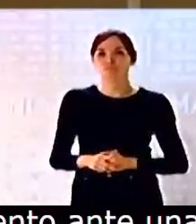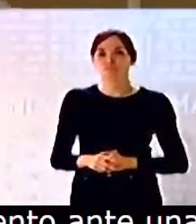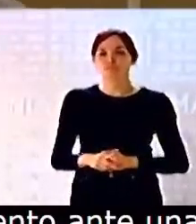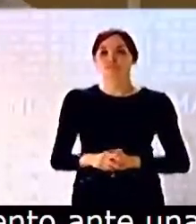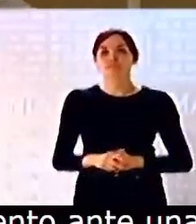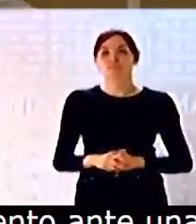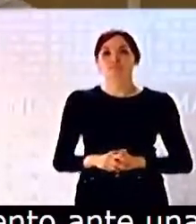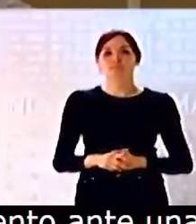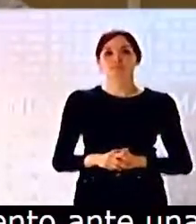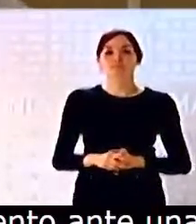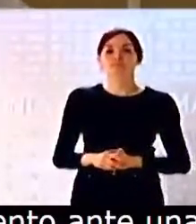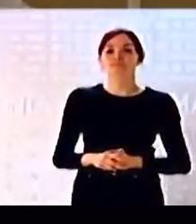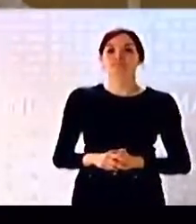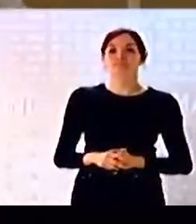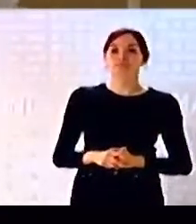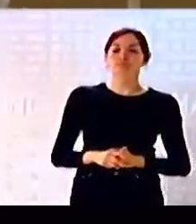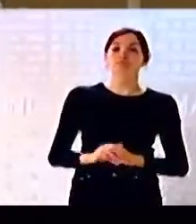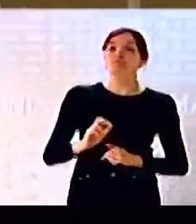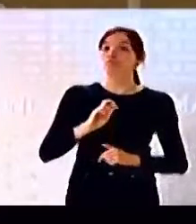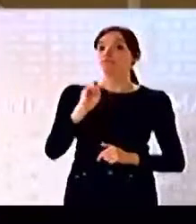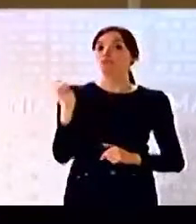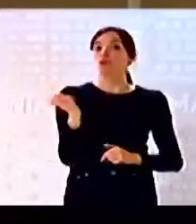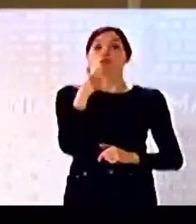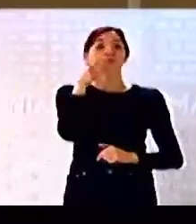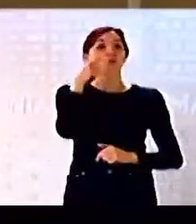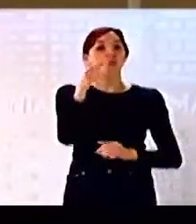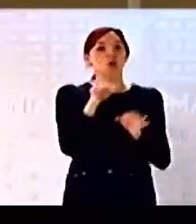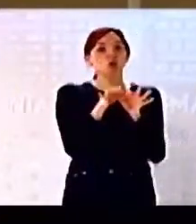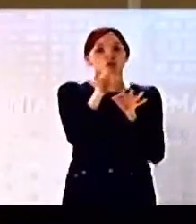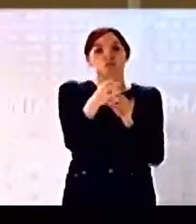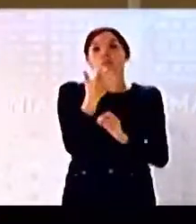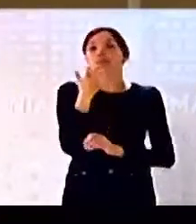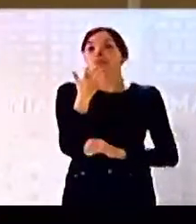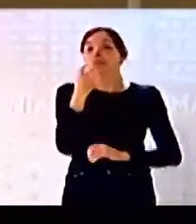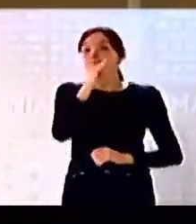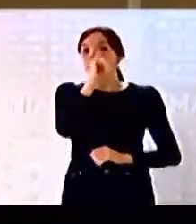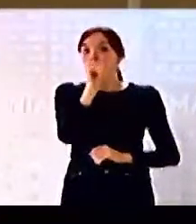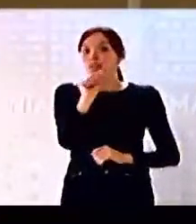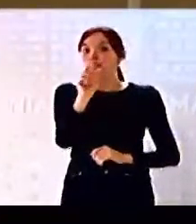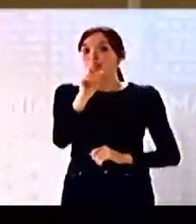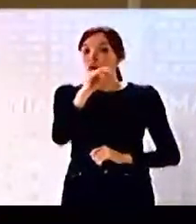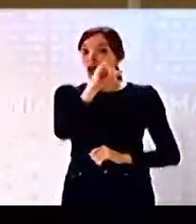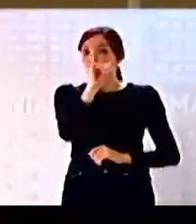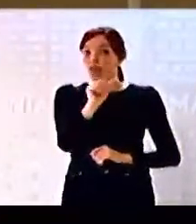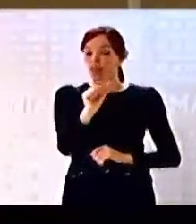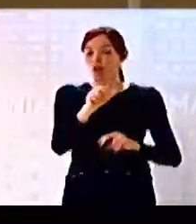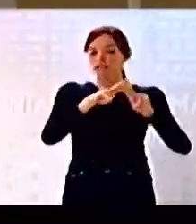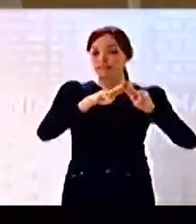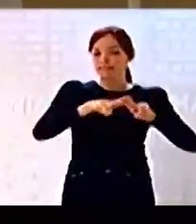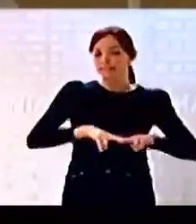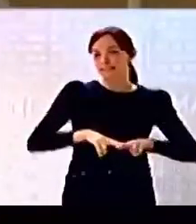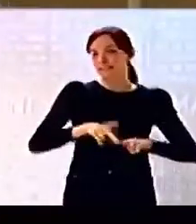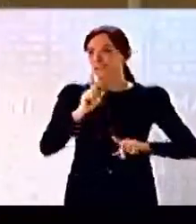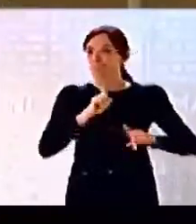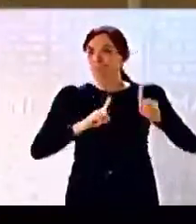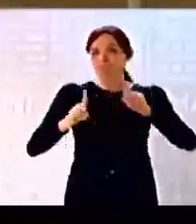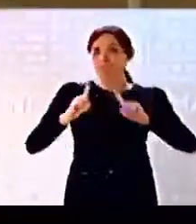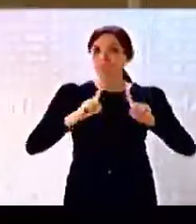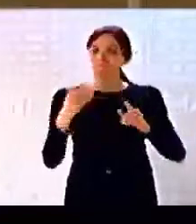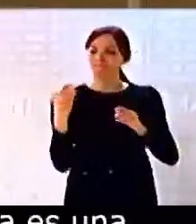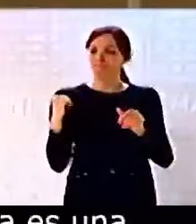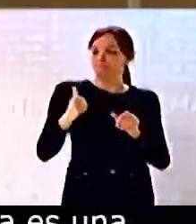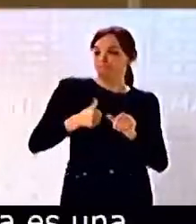Seguimos otras localidades que nos preocupan. La Zarza es una localidad que nos está preocupando en los últimos